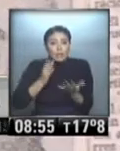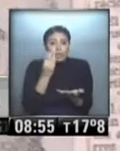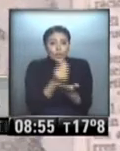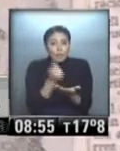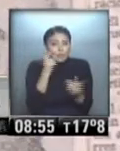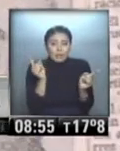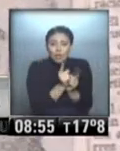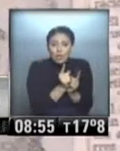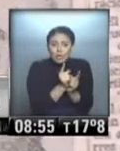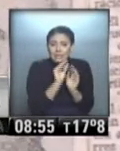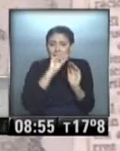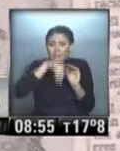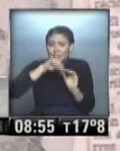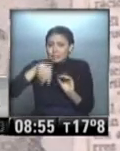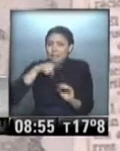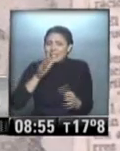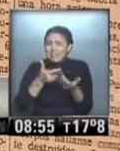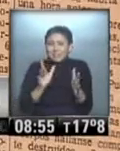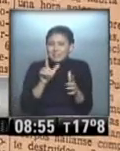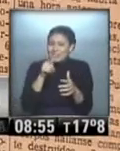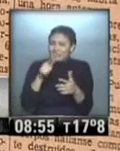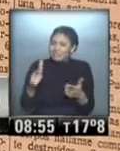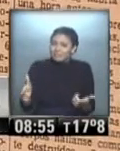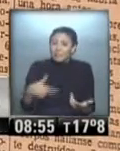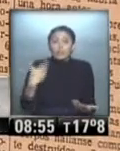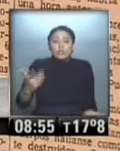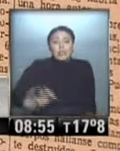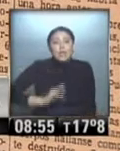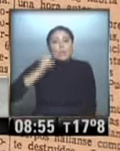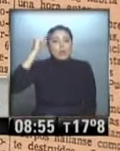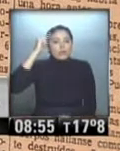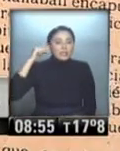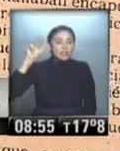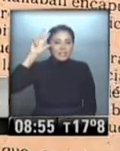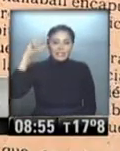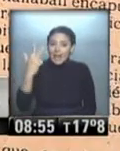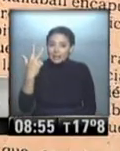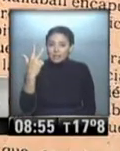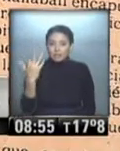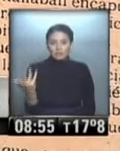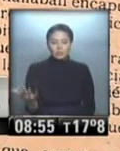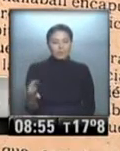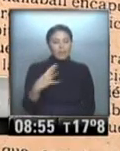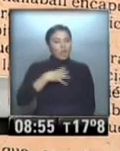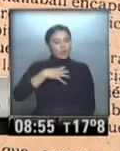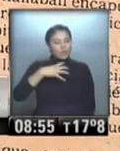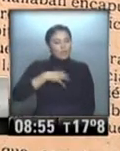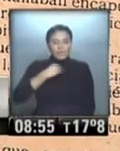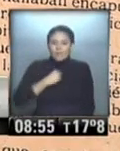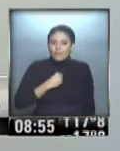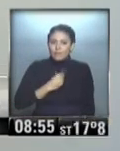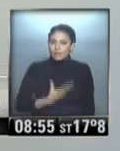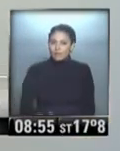las democracias parecían efímeras. Y entonces en el 83 había que tener mucha fe y